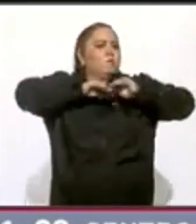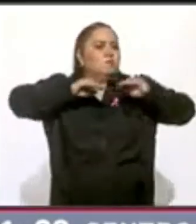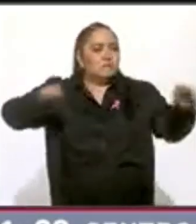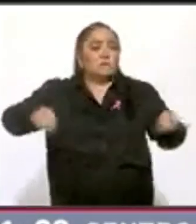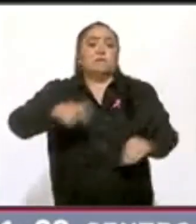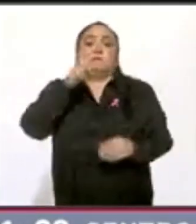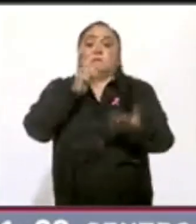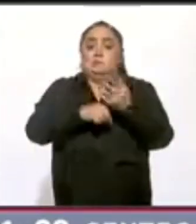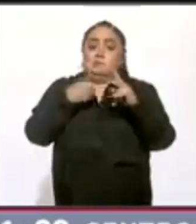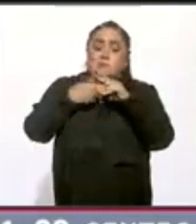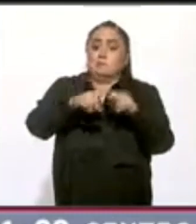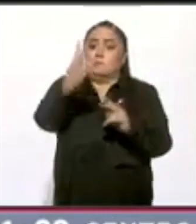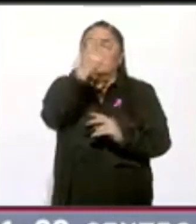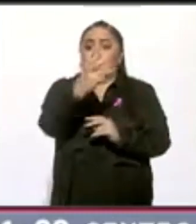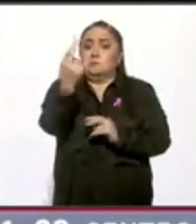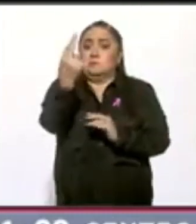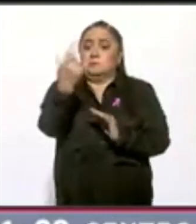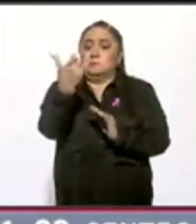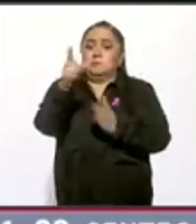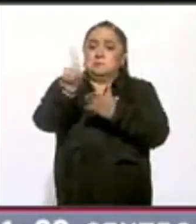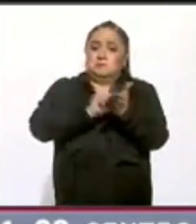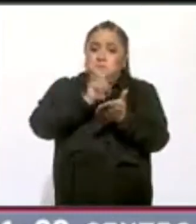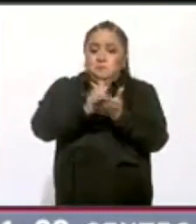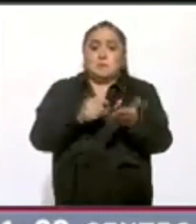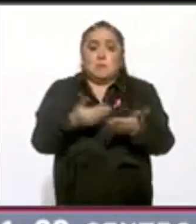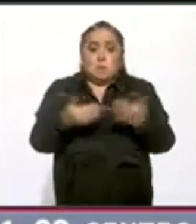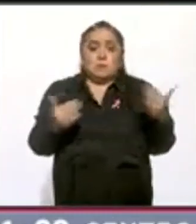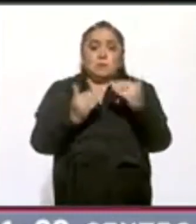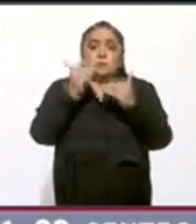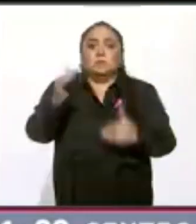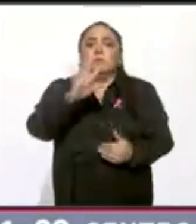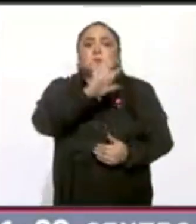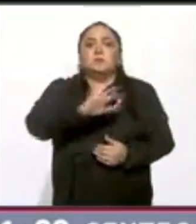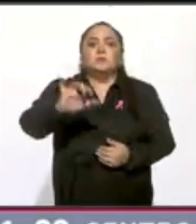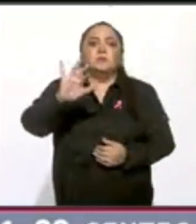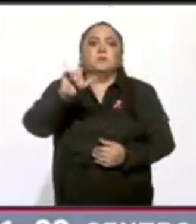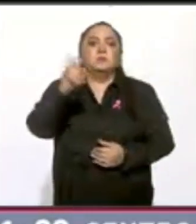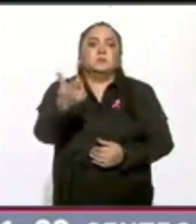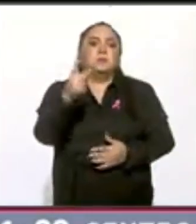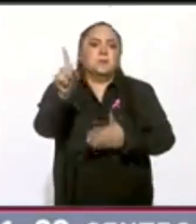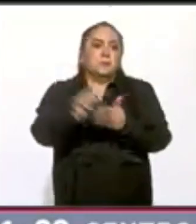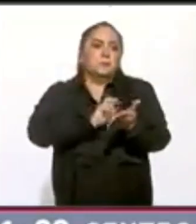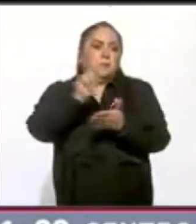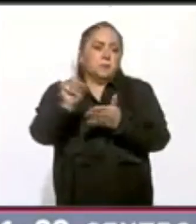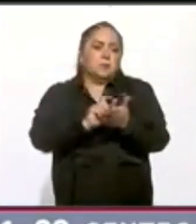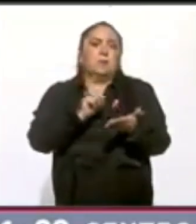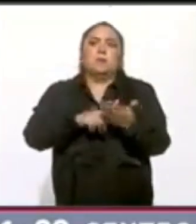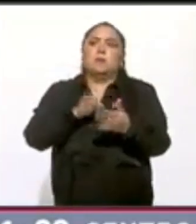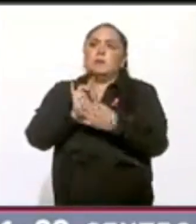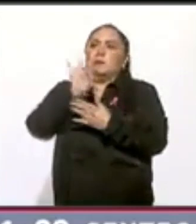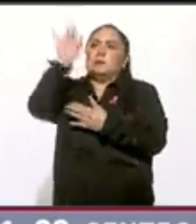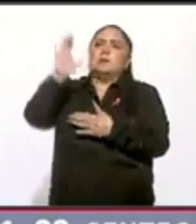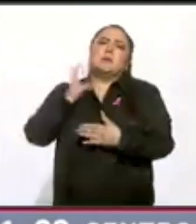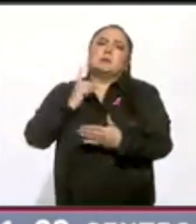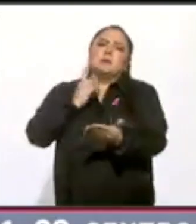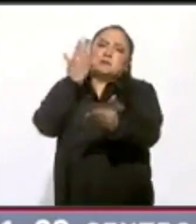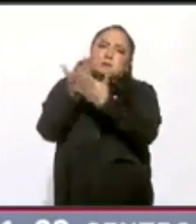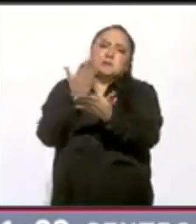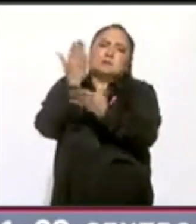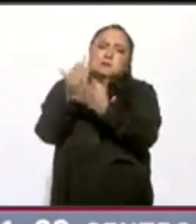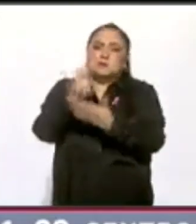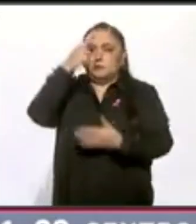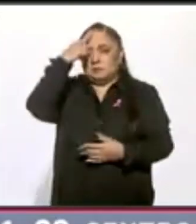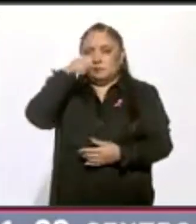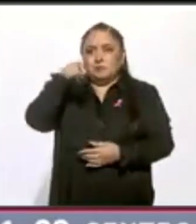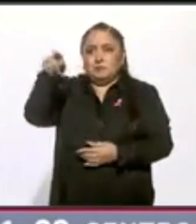Empezamos con 325 pesos mensuales, hoy estamos en 550 pesos mensuales y enviamos una iniciativa al Congreso para que se haya